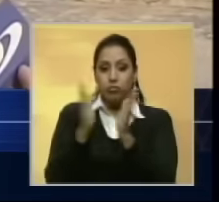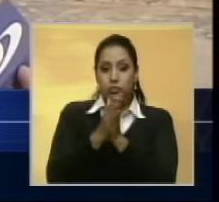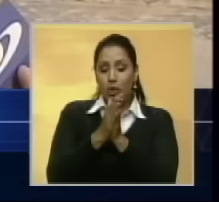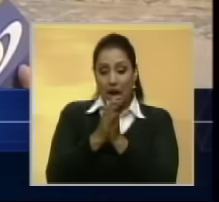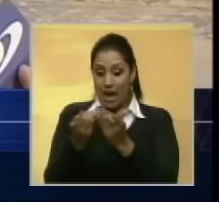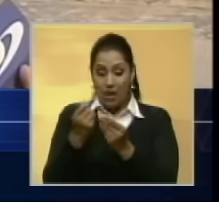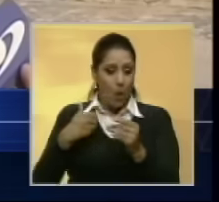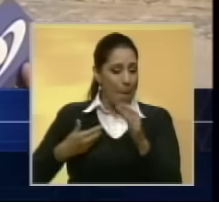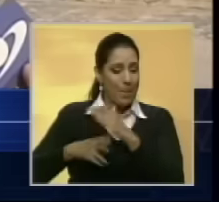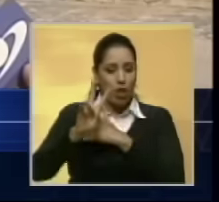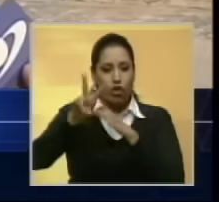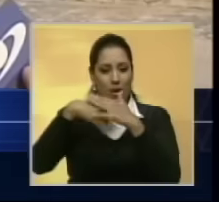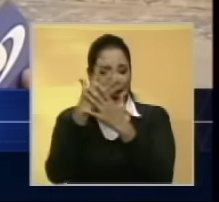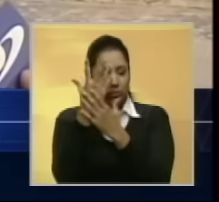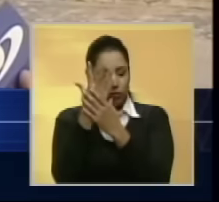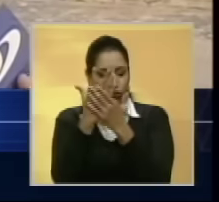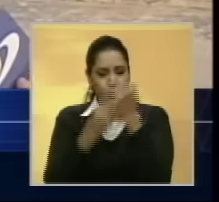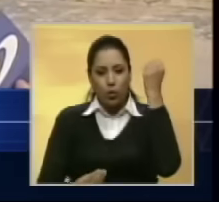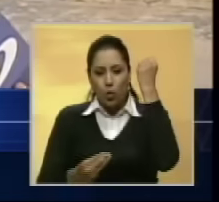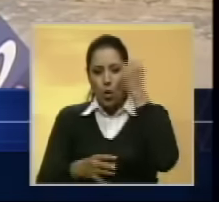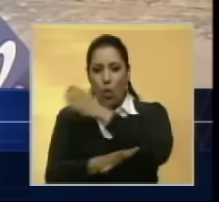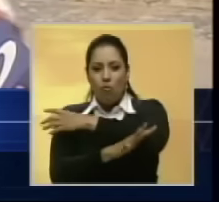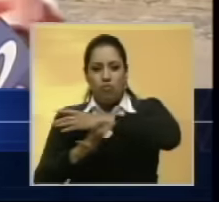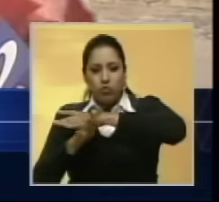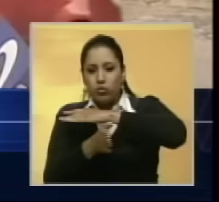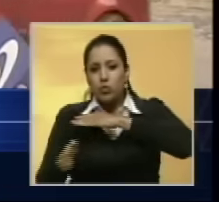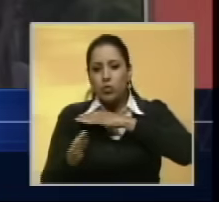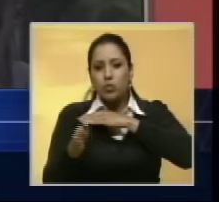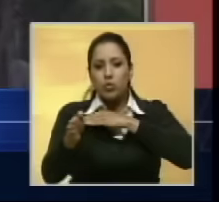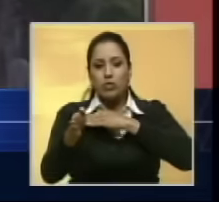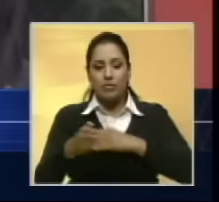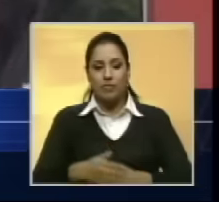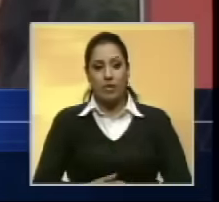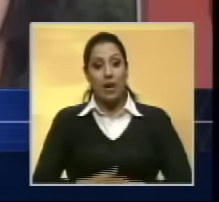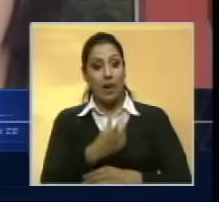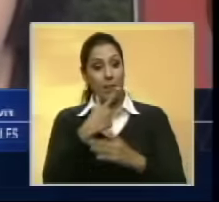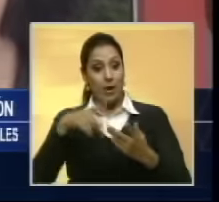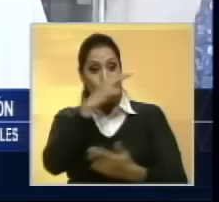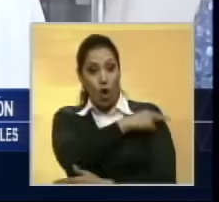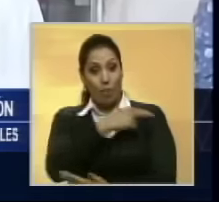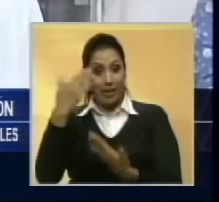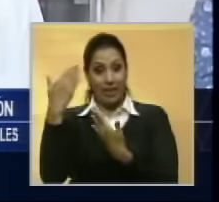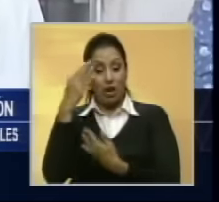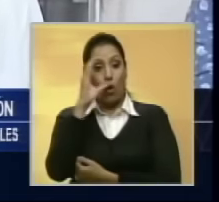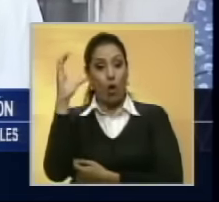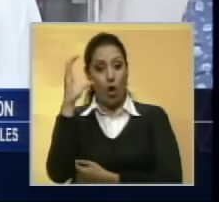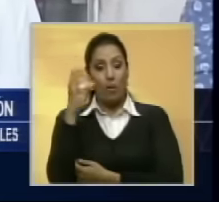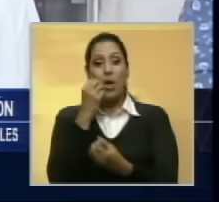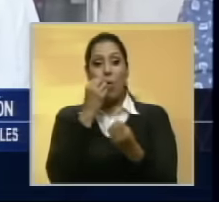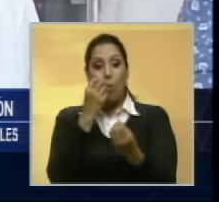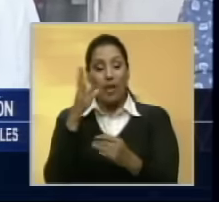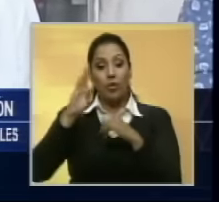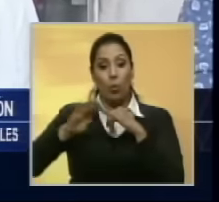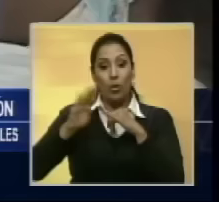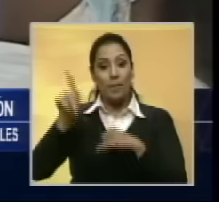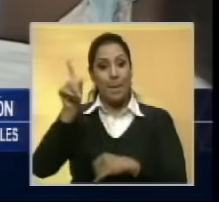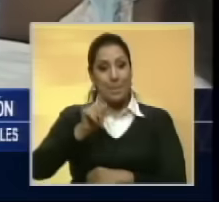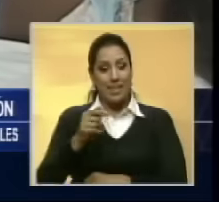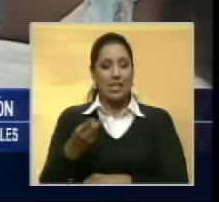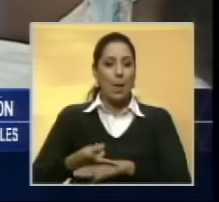aquí a las 2 de la mañana. Salimos de Ciudad Ojeda por trocha. La red de hospitales de Barranquilla reportó que en los últimos meses